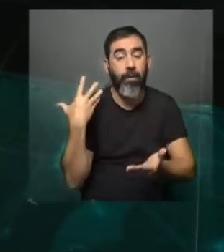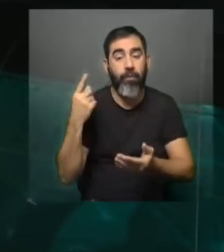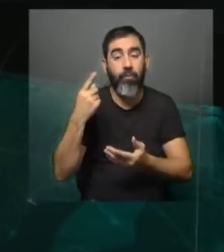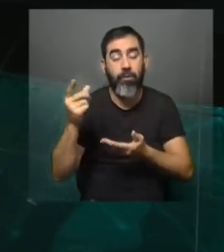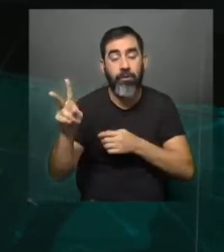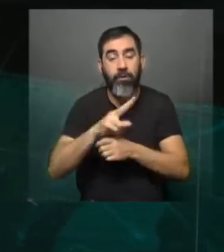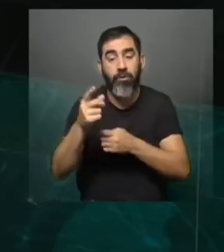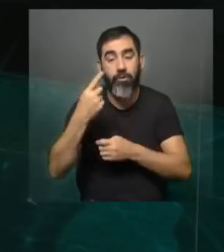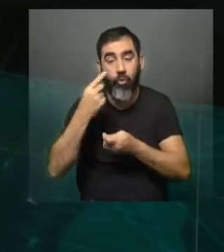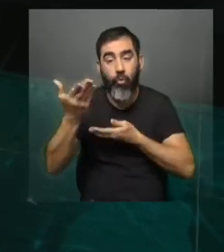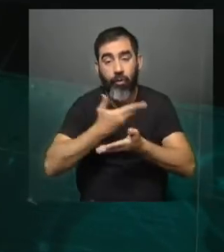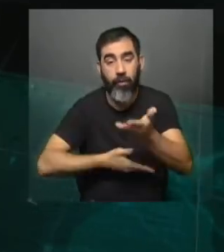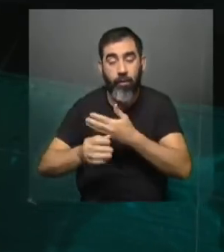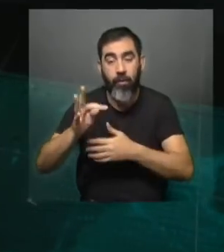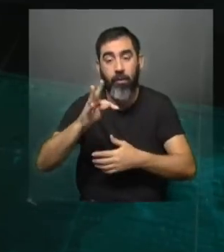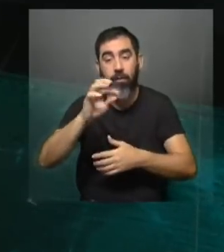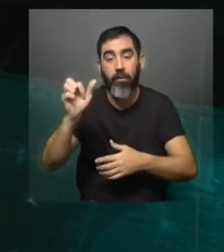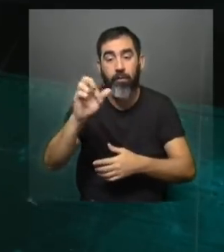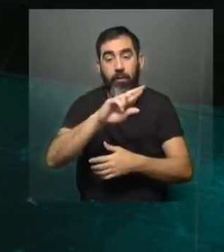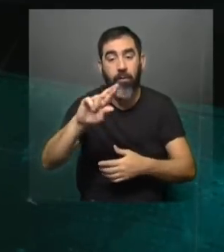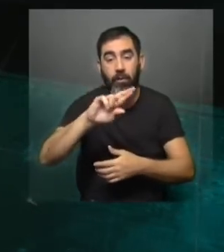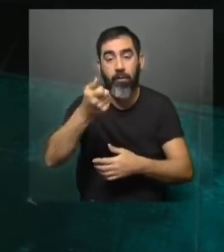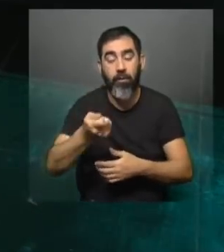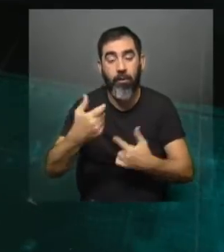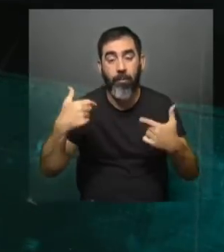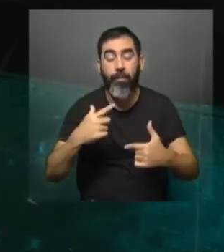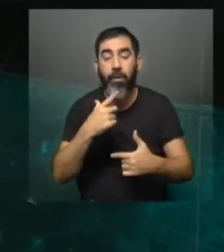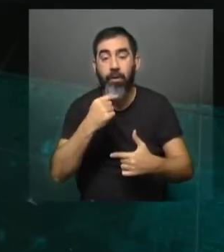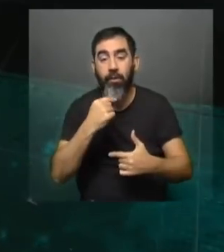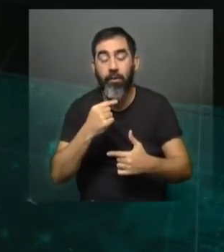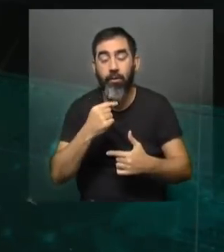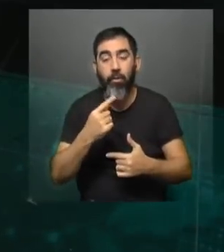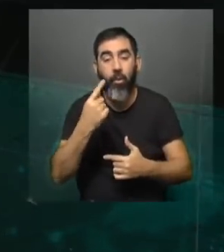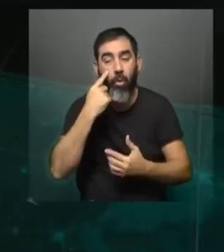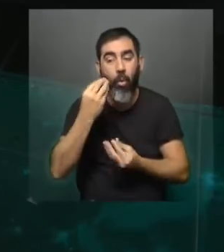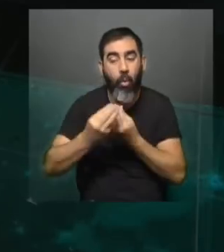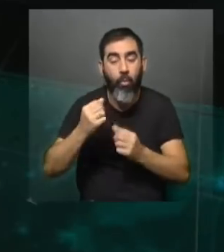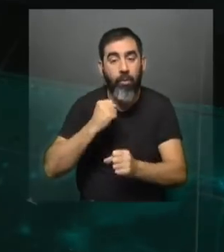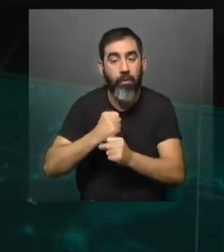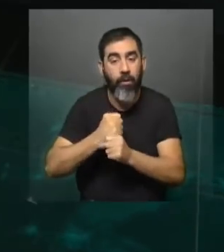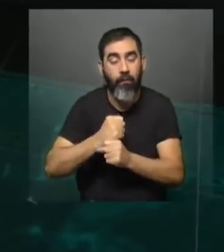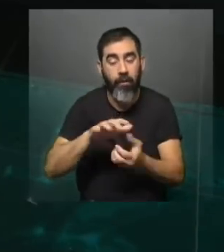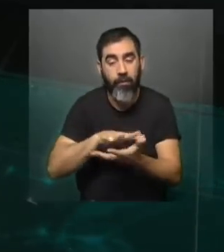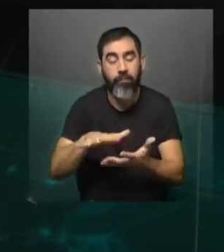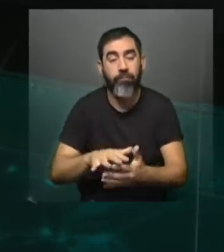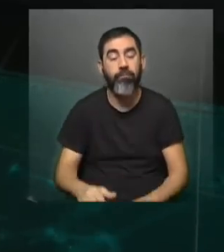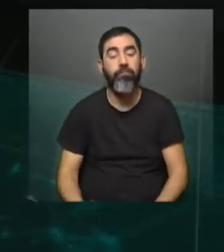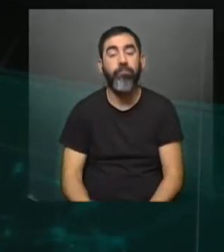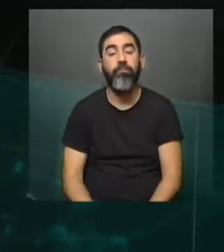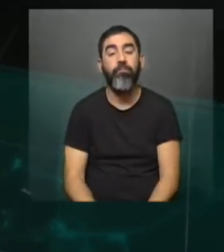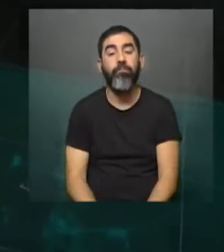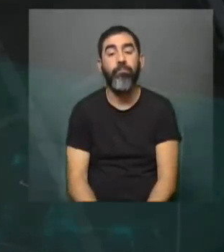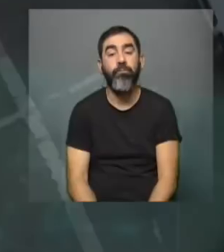de seguridad y convivencia ciudadana del Ministerio de interior Matías terrá bueno para conocer cómo está trabajando esa repartición